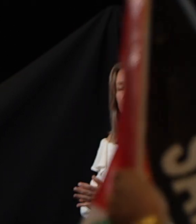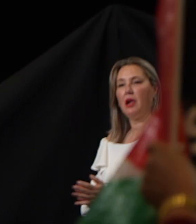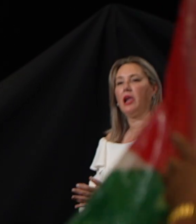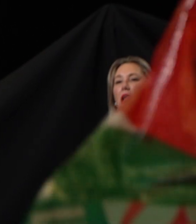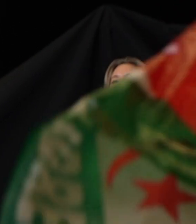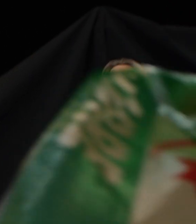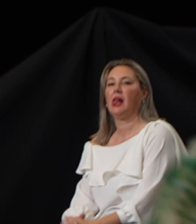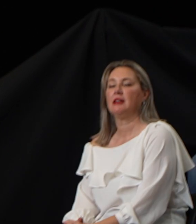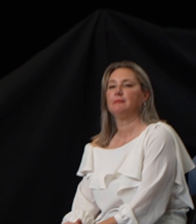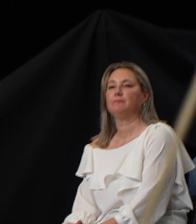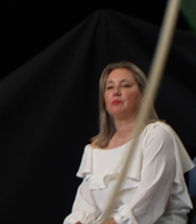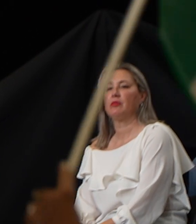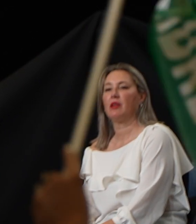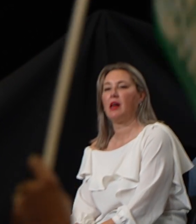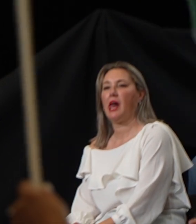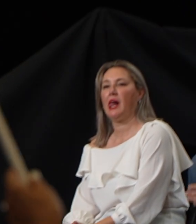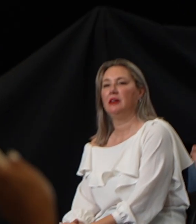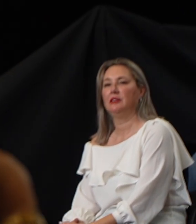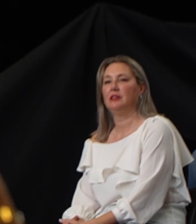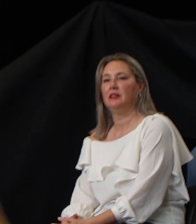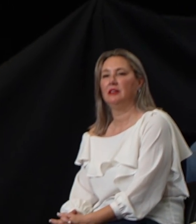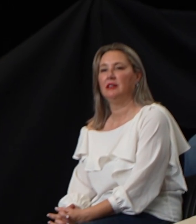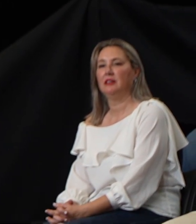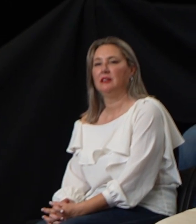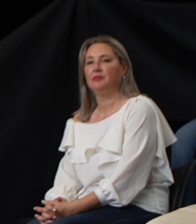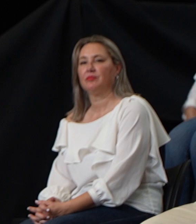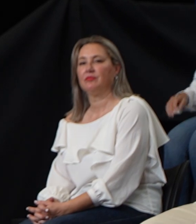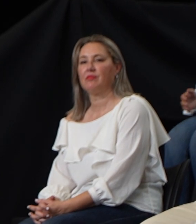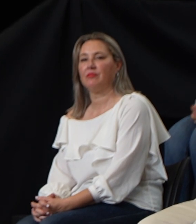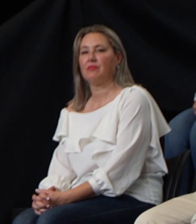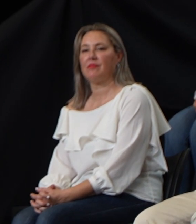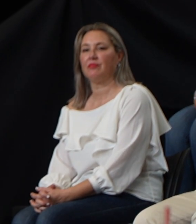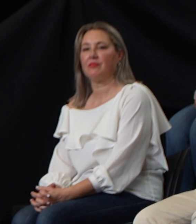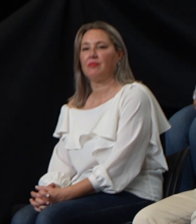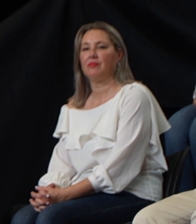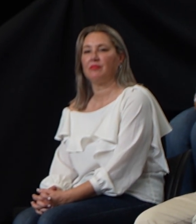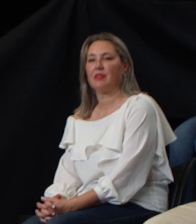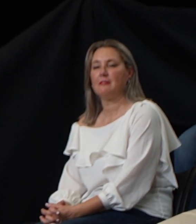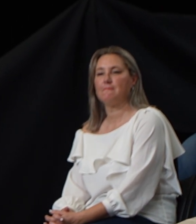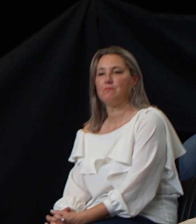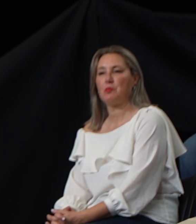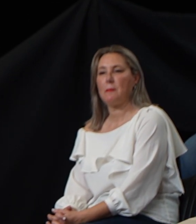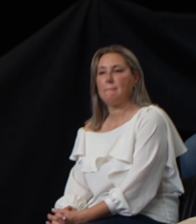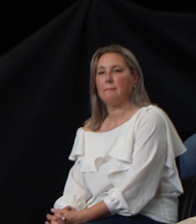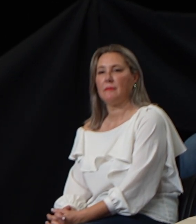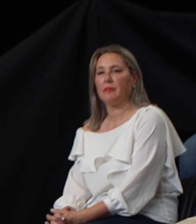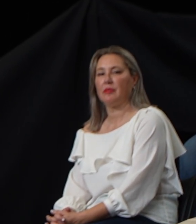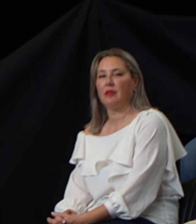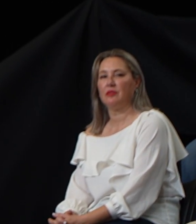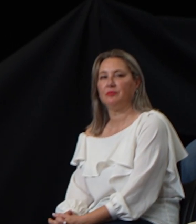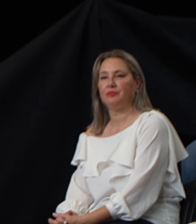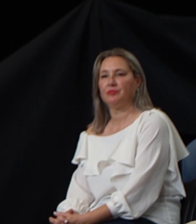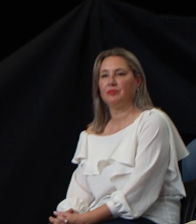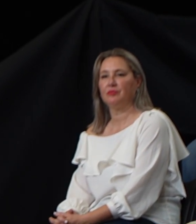Y este recinto ferial es el resultado de los sueños de Adán Martín y de todo su equipo. Así